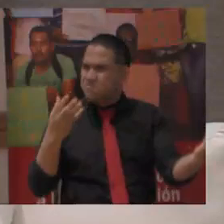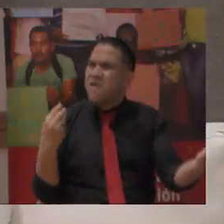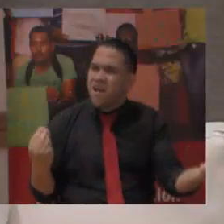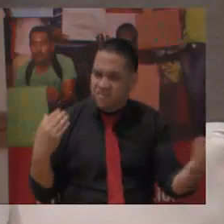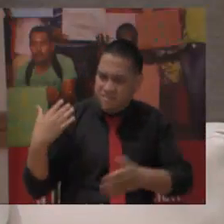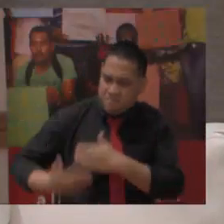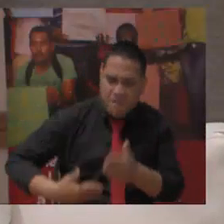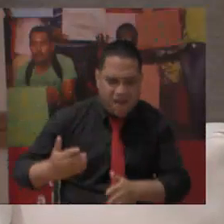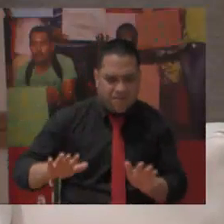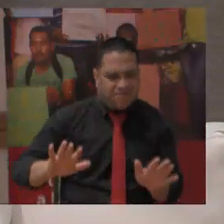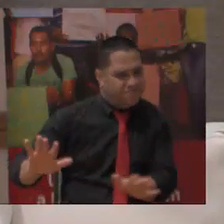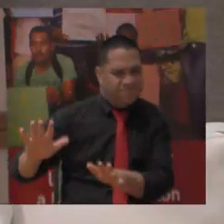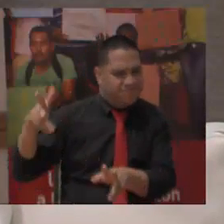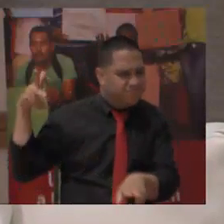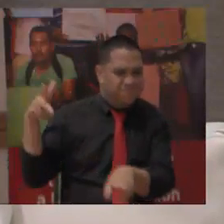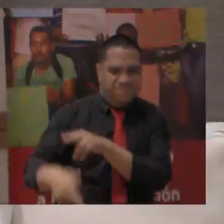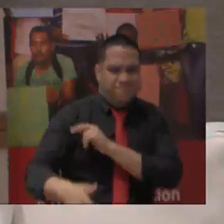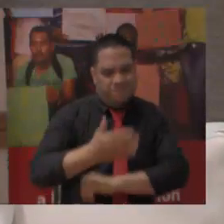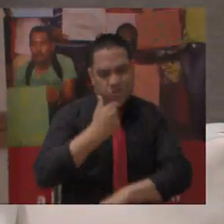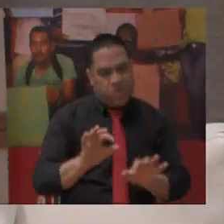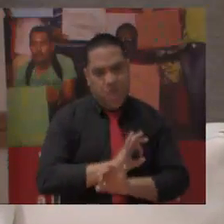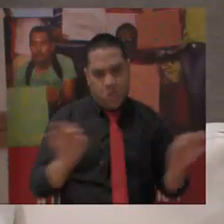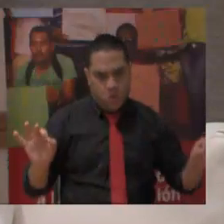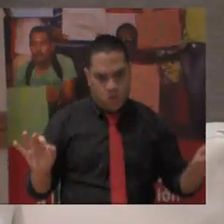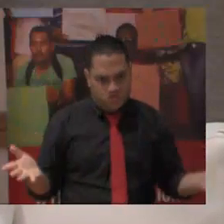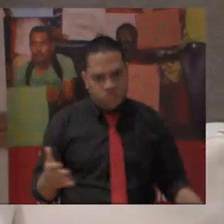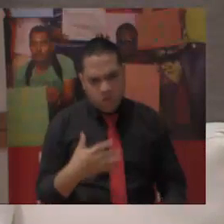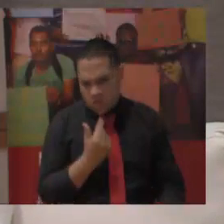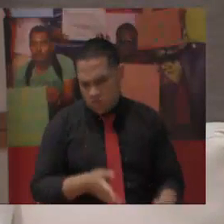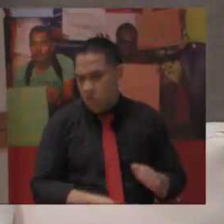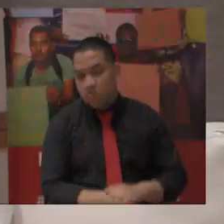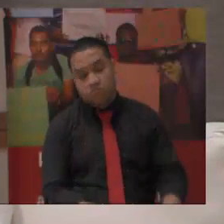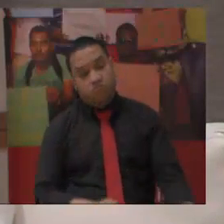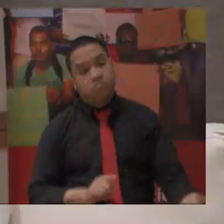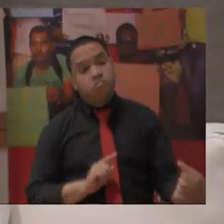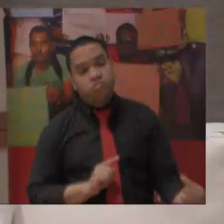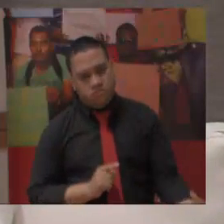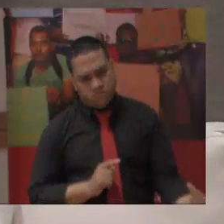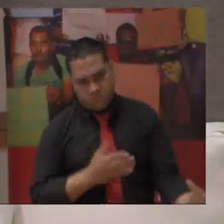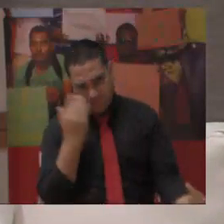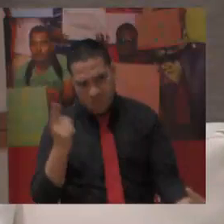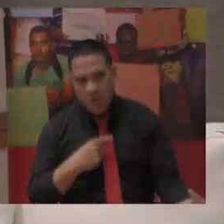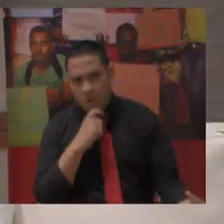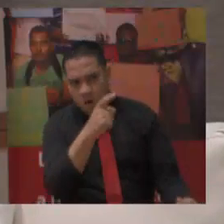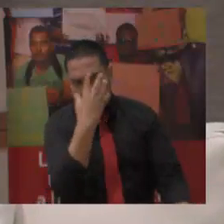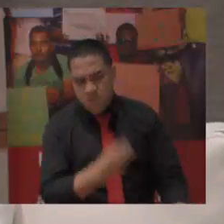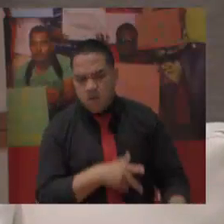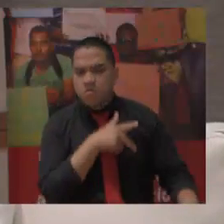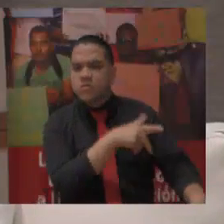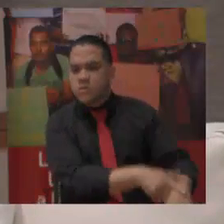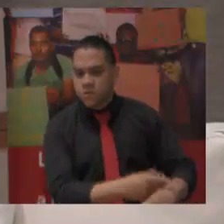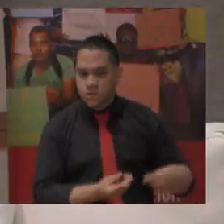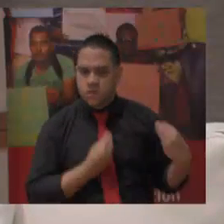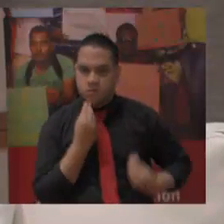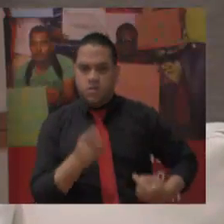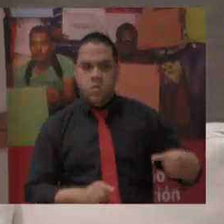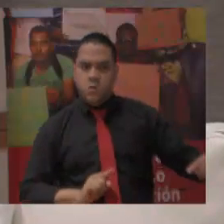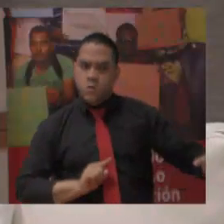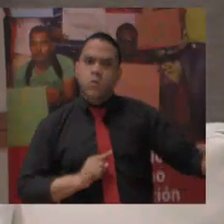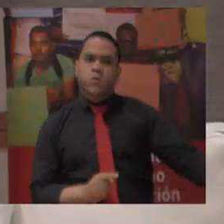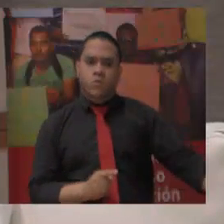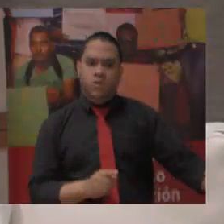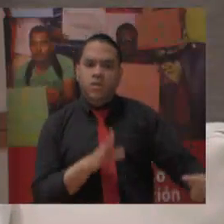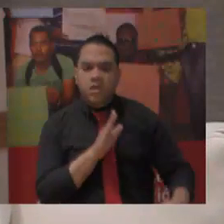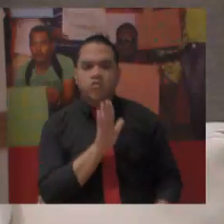proceso de paz y regresar a la confrontación armada cruda, que el gobierno encomienda a los soldados para que